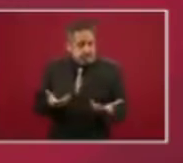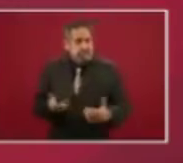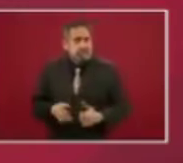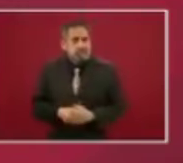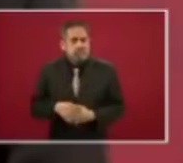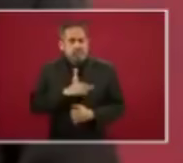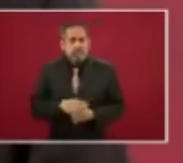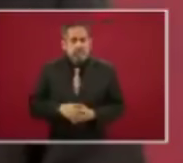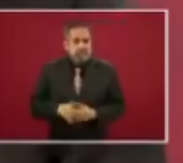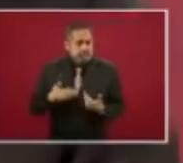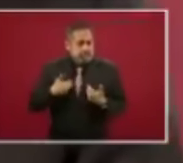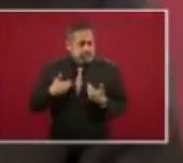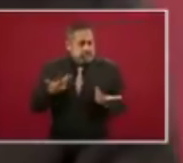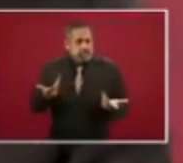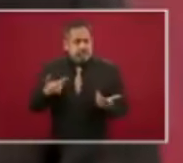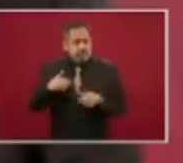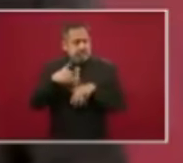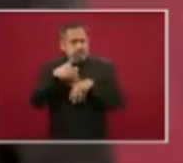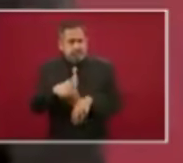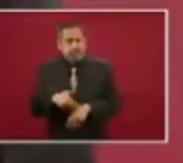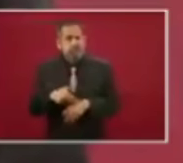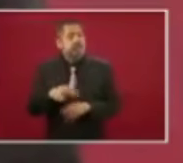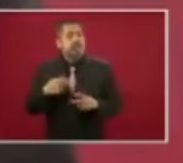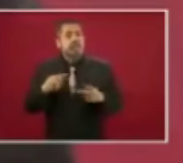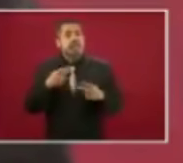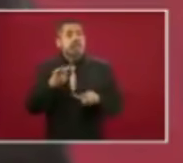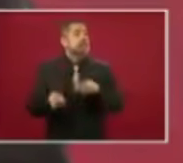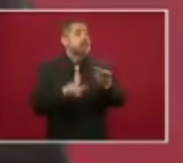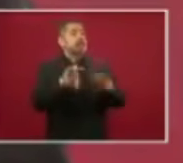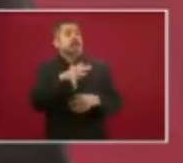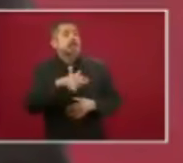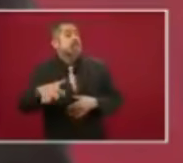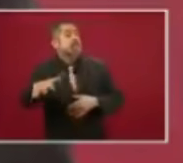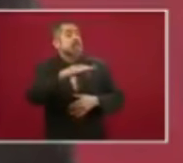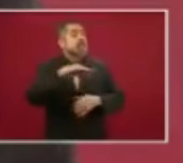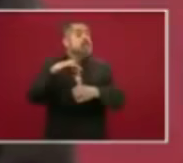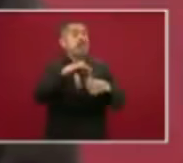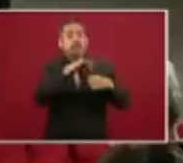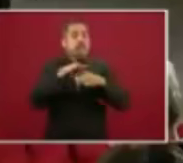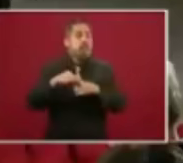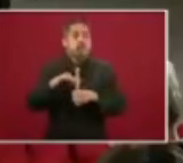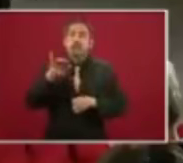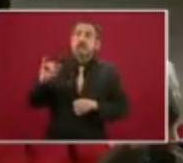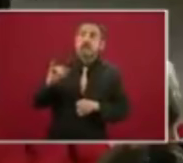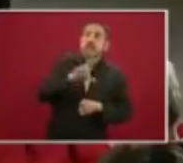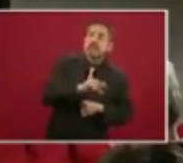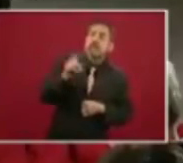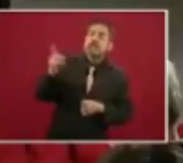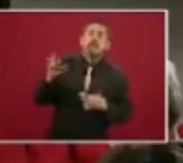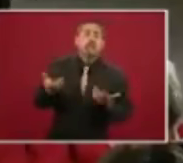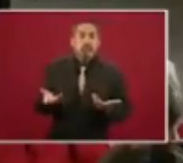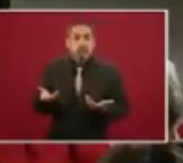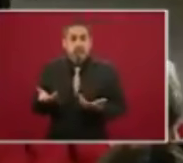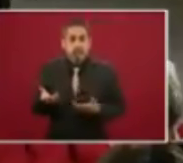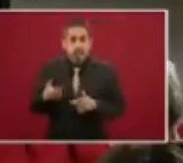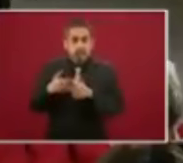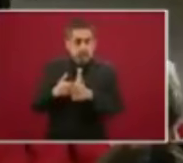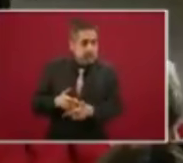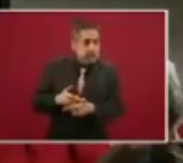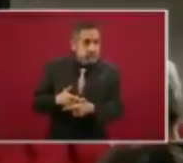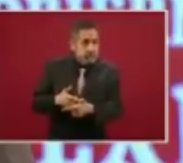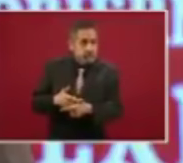Me voy a someter a la revocación del mandato en el